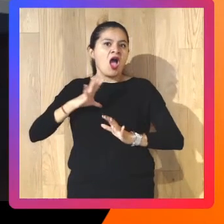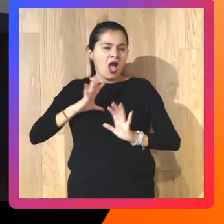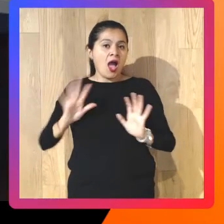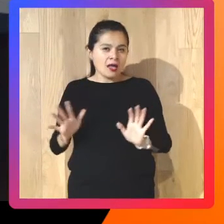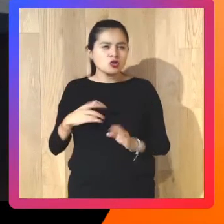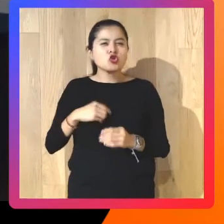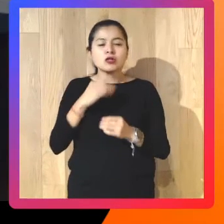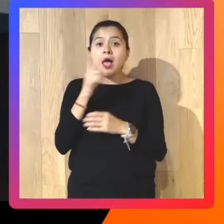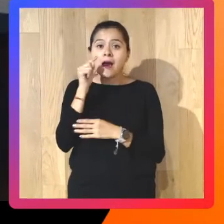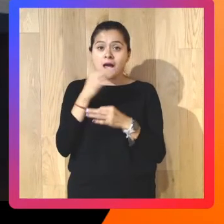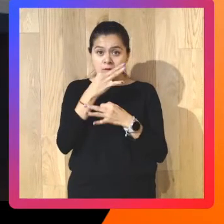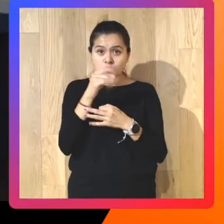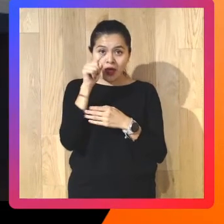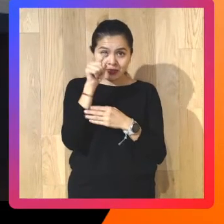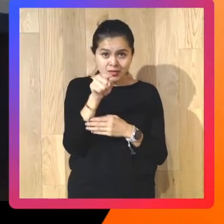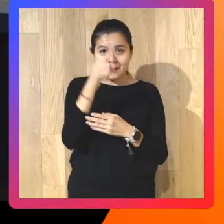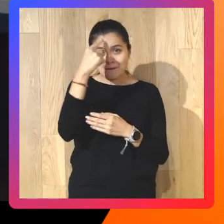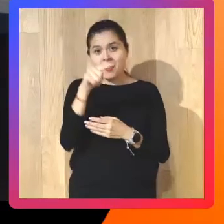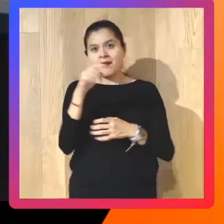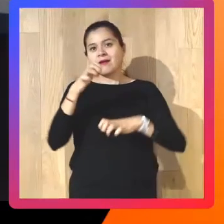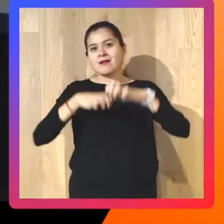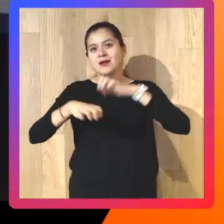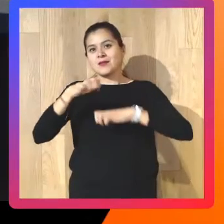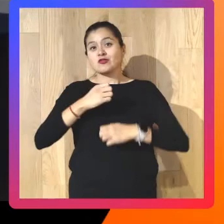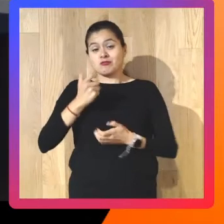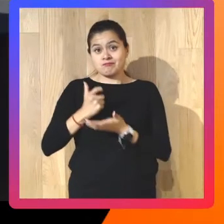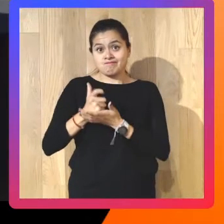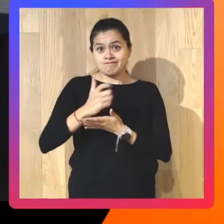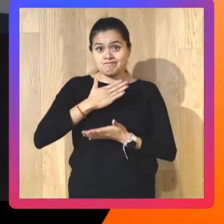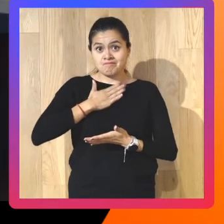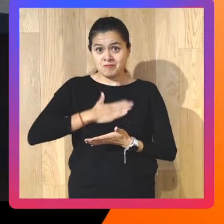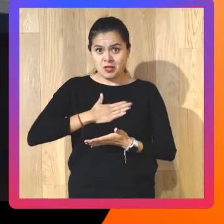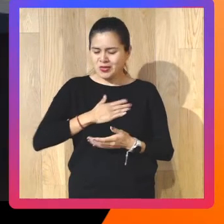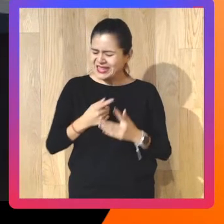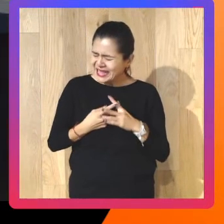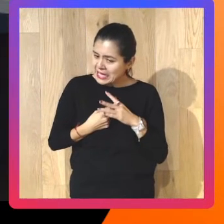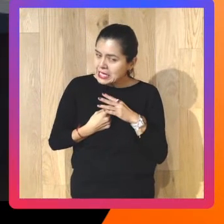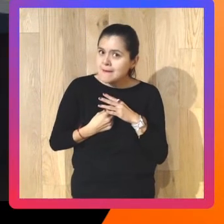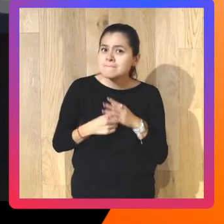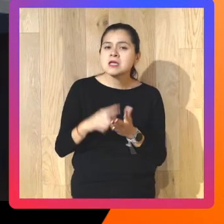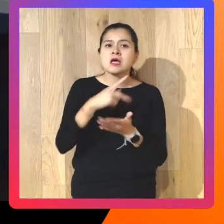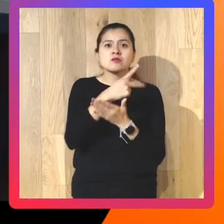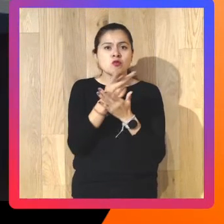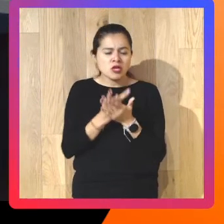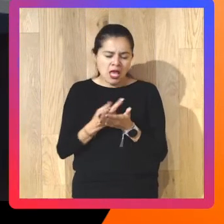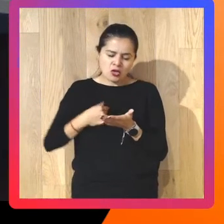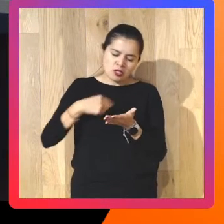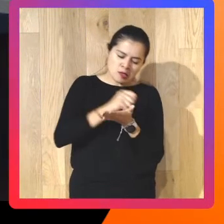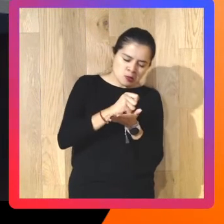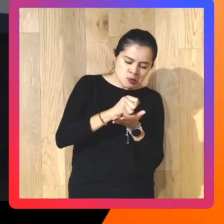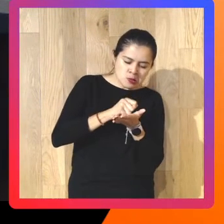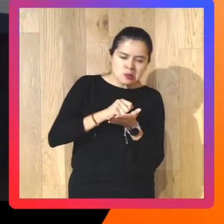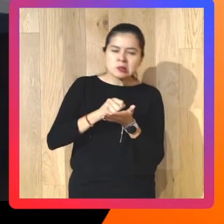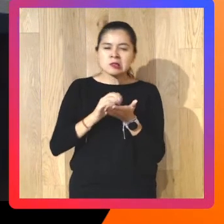te mando este mensaje a ti para que tomes el salario digno desde que estés haciendo tu proyecto en una servilleta, en una hoja